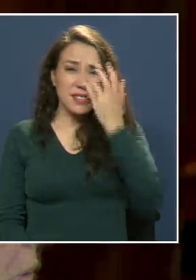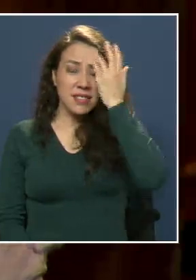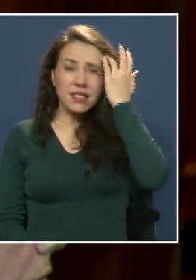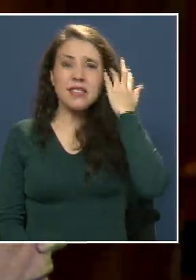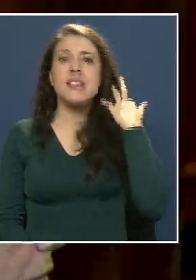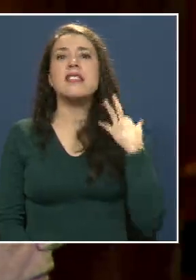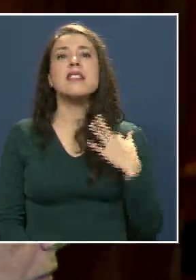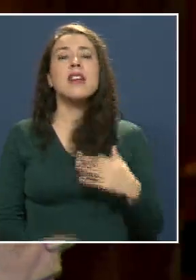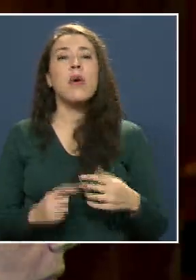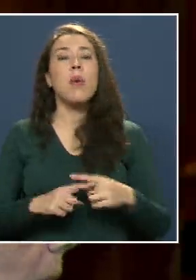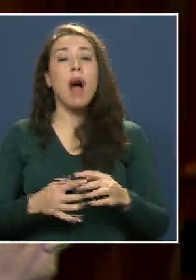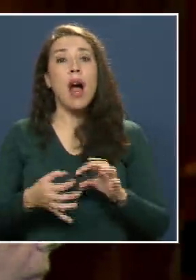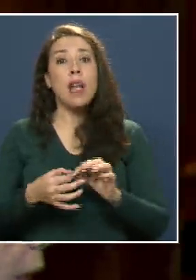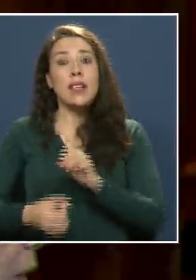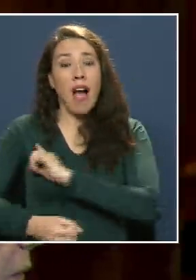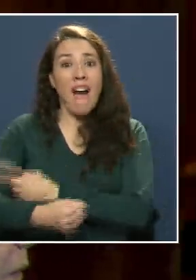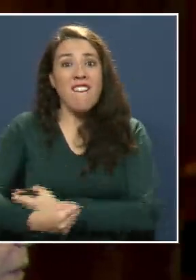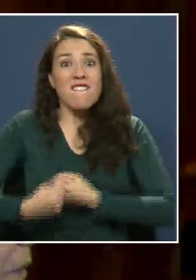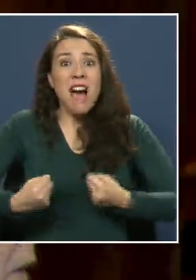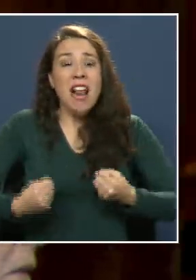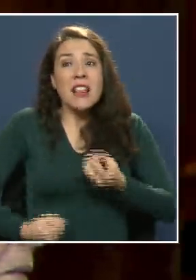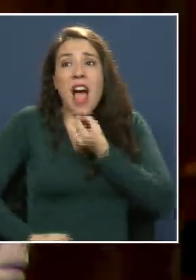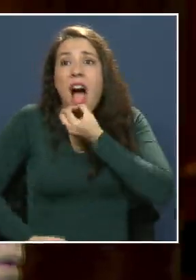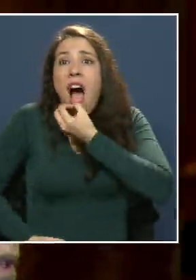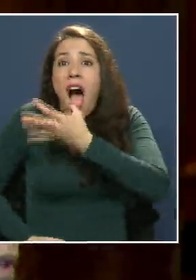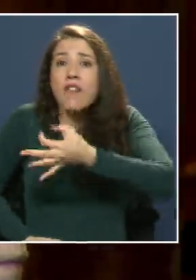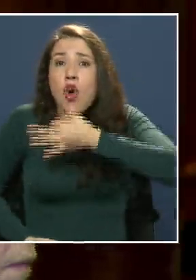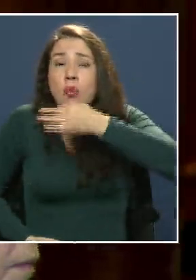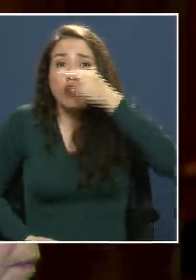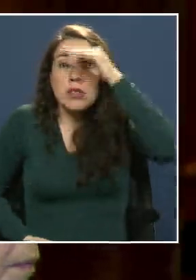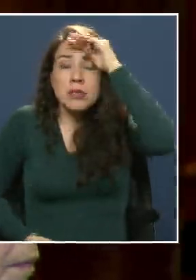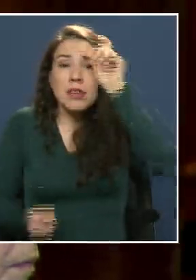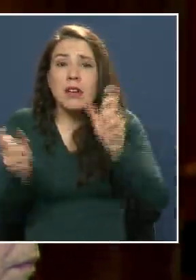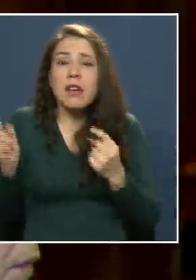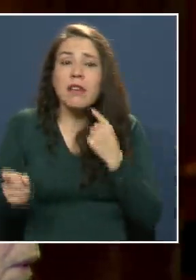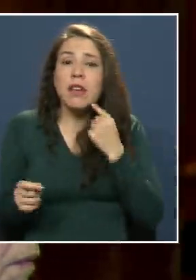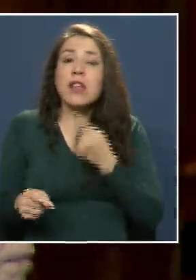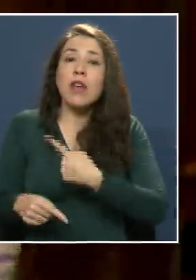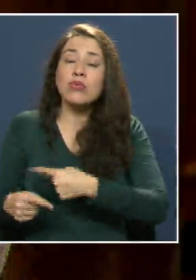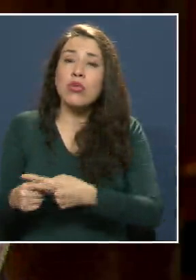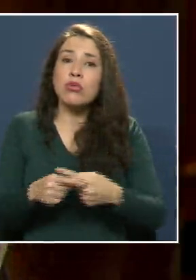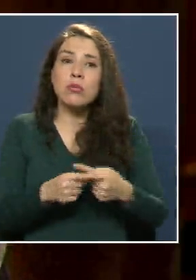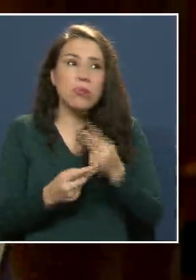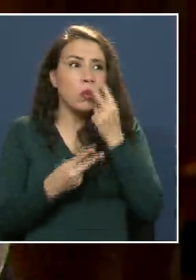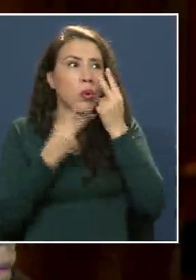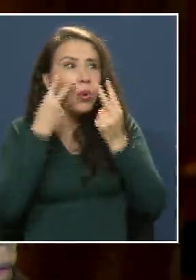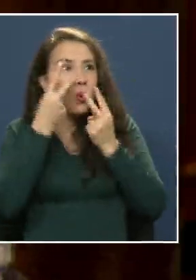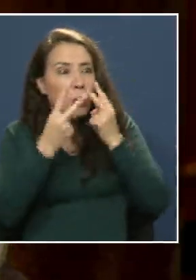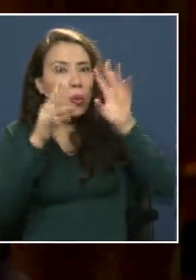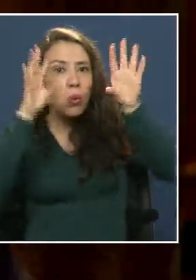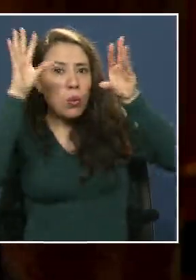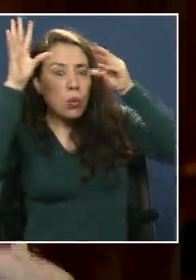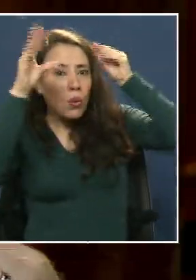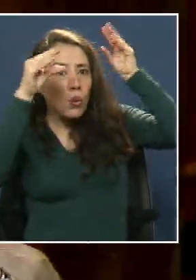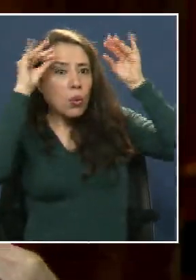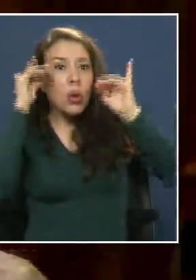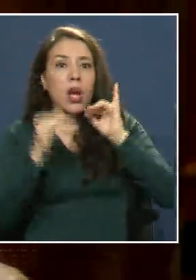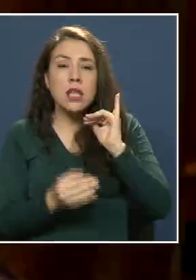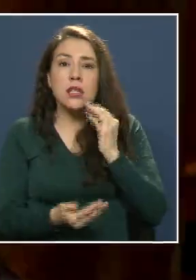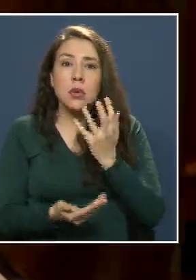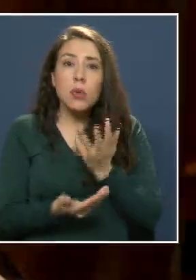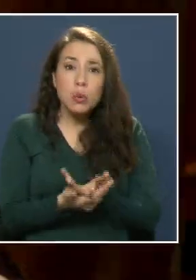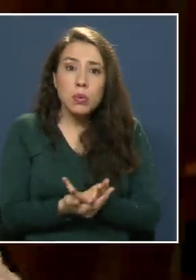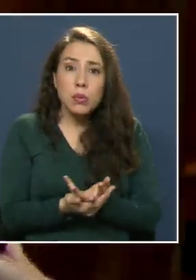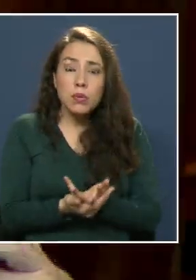Gracias a los valientes testimonios de sus víctimas, hemos podido como sociedad tomar conciencia de que existieron